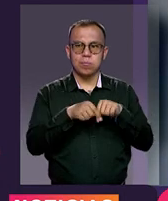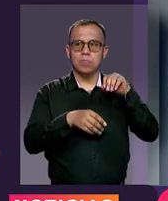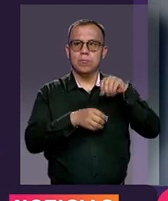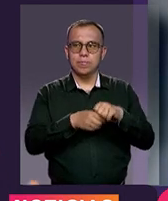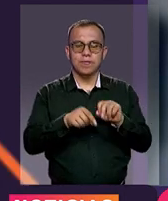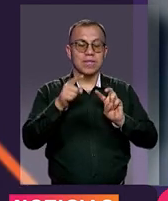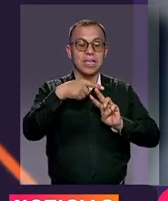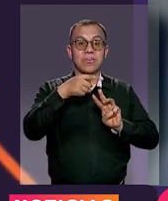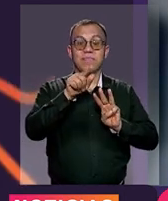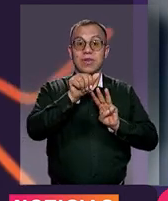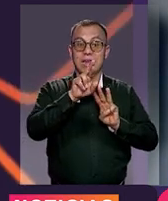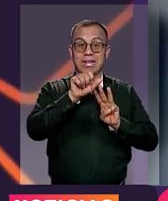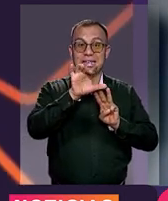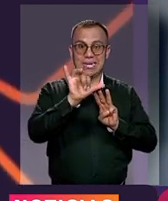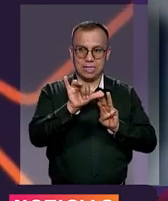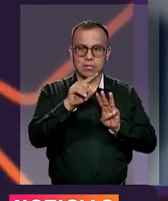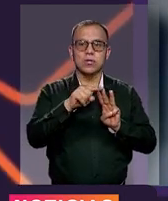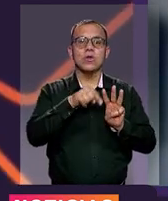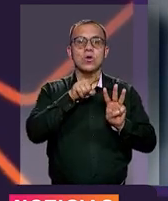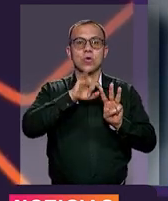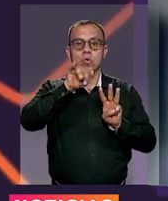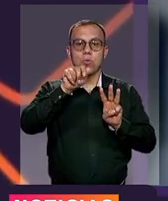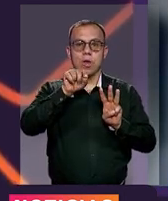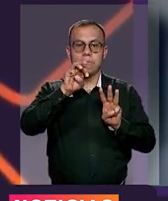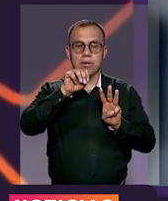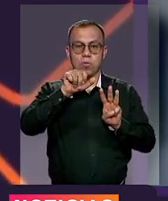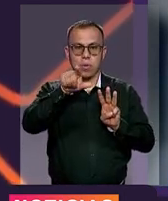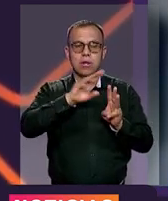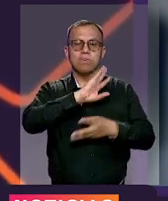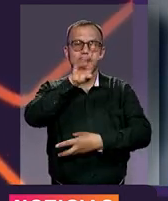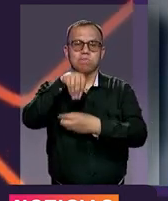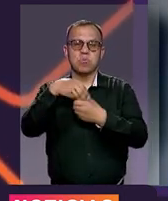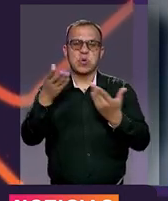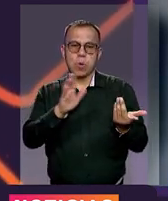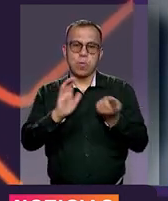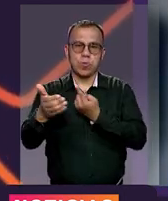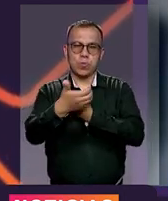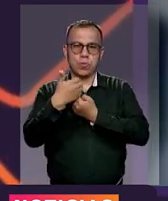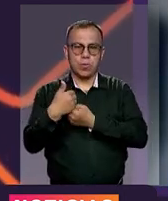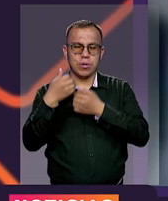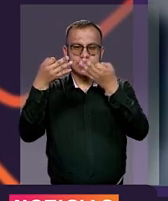Franklin Eugenio Celita Vera y Juan Manuel Mata Almanza fueron cobijados con